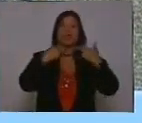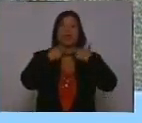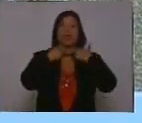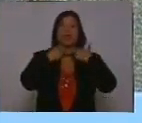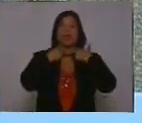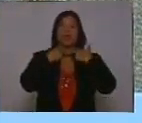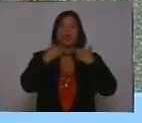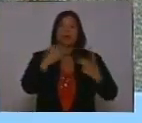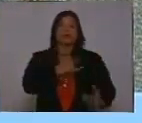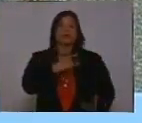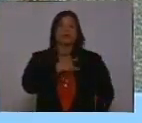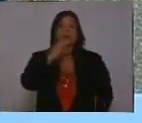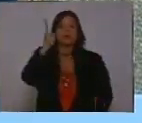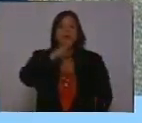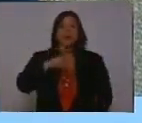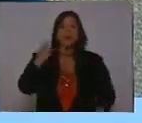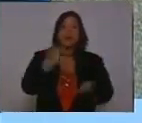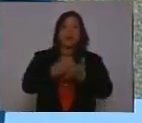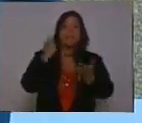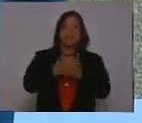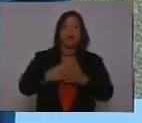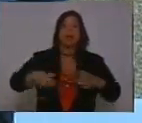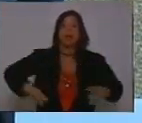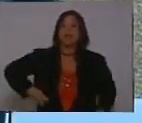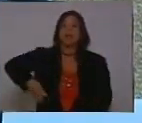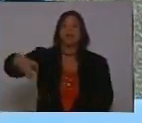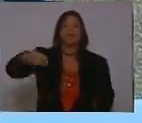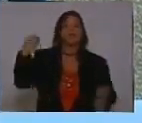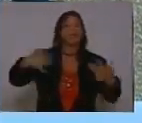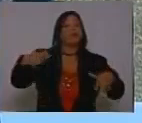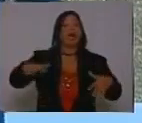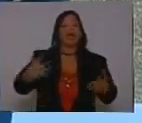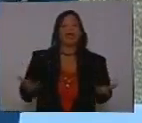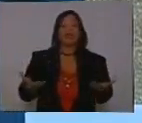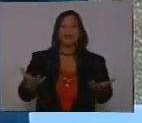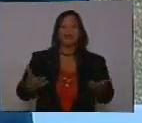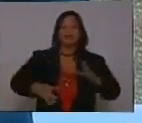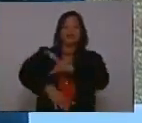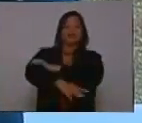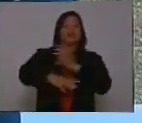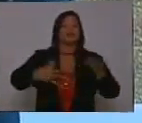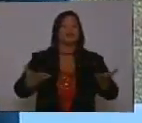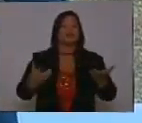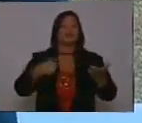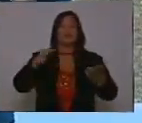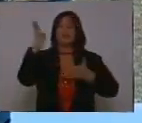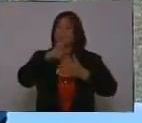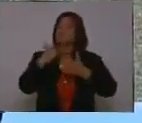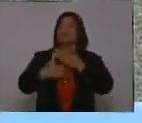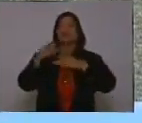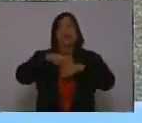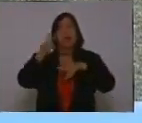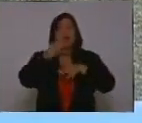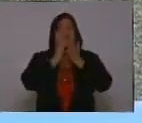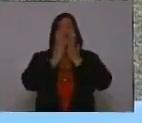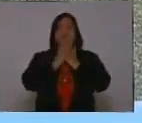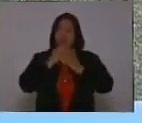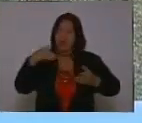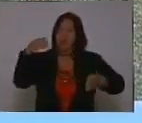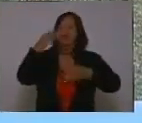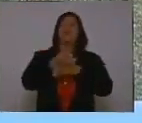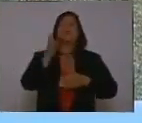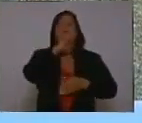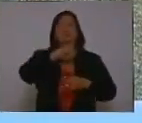universidad capitalista, una universidad de élites. Y nosotros vamos a regresar a Brasil y vamos a hacer la